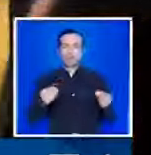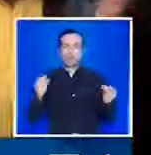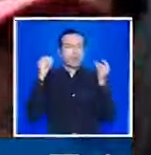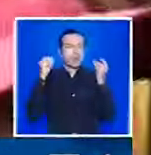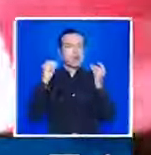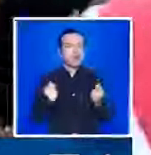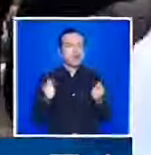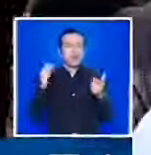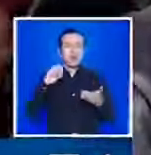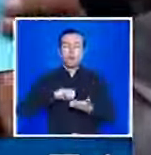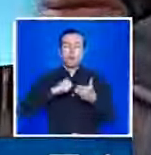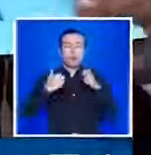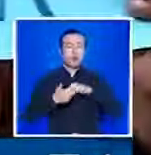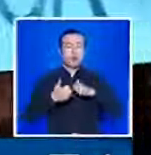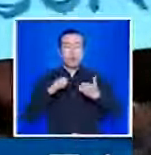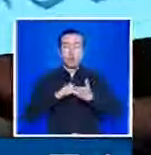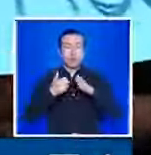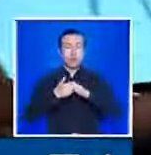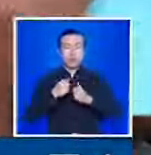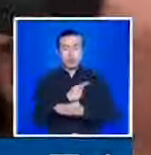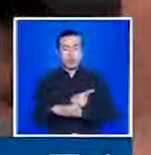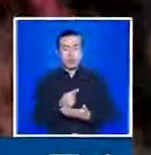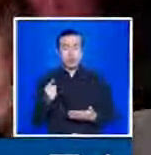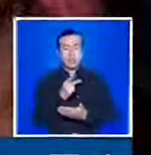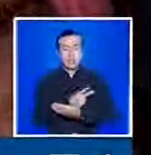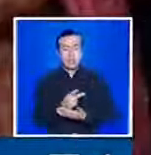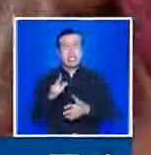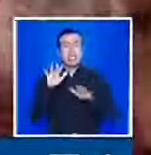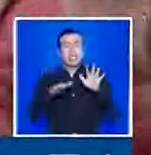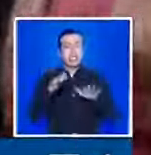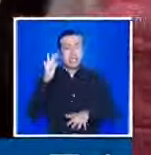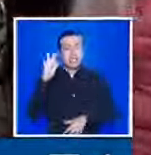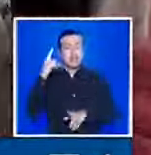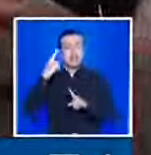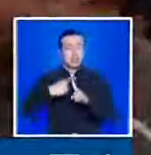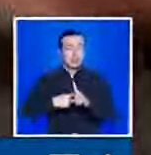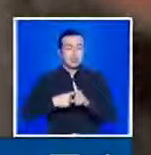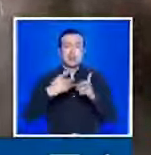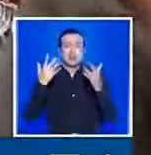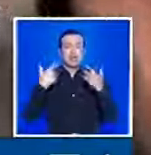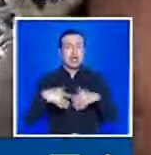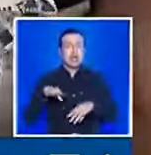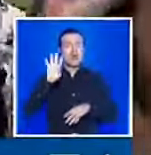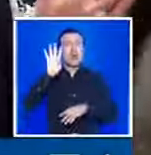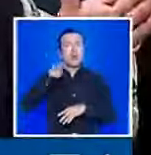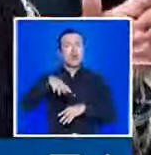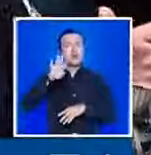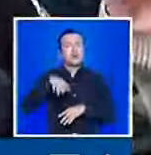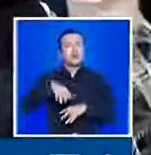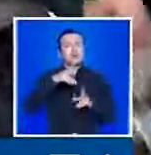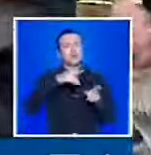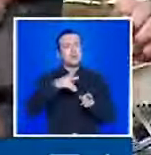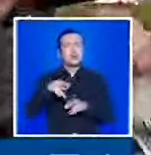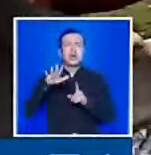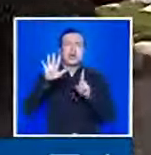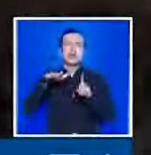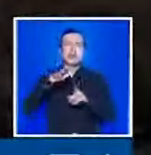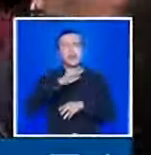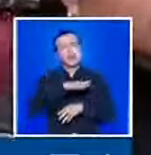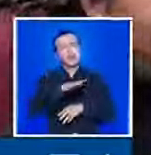Este problema no es de esta semana, de 15 días, de un mes. Estamos ya 4 a 6 meses con este